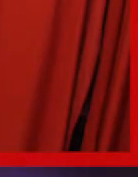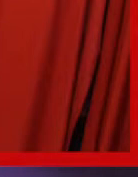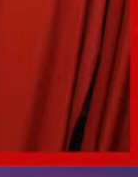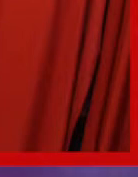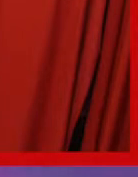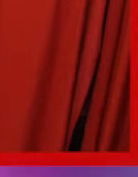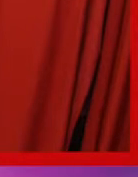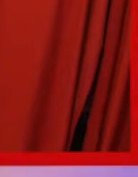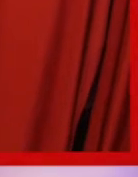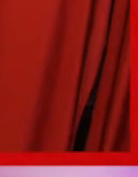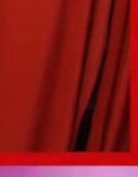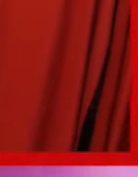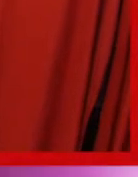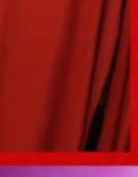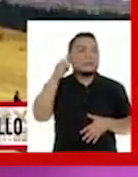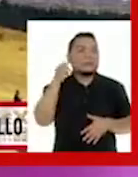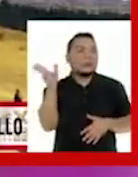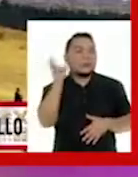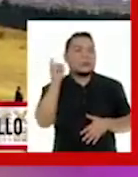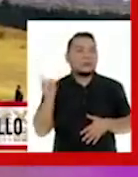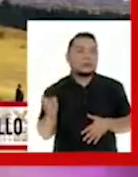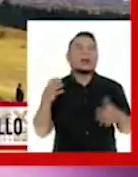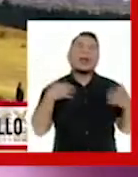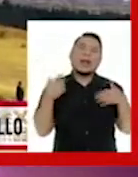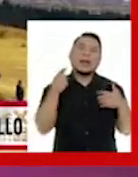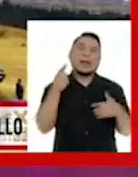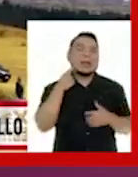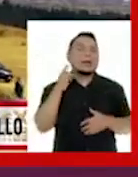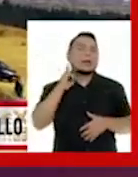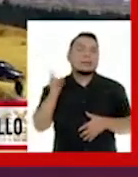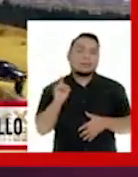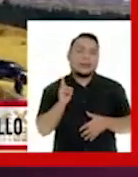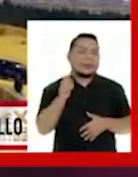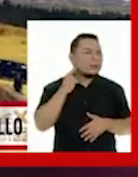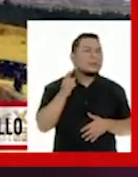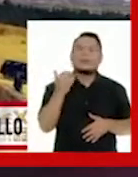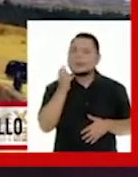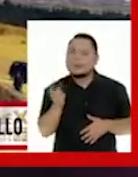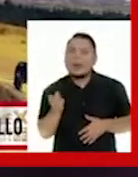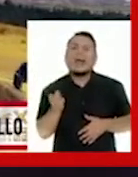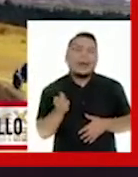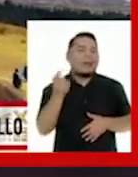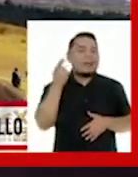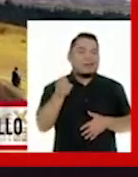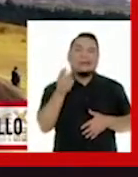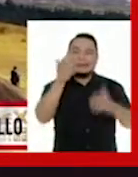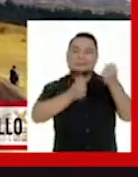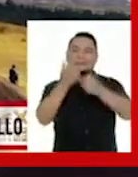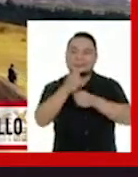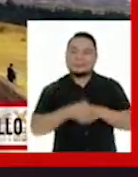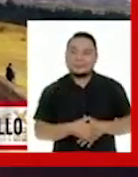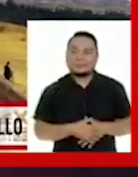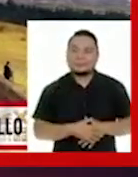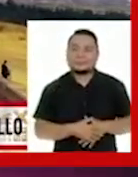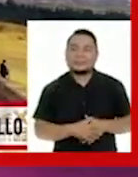decir es que así como tuvimos en Pedro Castillo y Perú Libre una opción electoral y un liderazgo, una candidatura